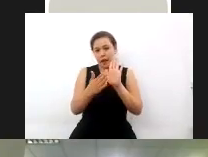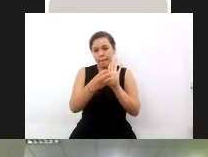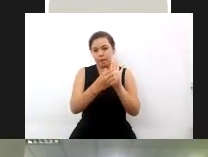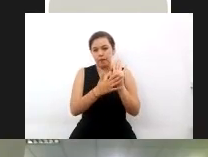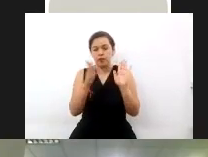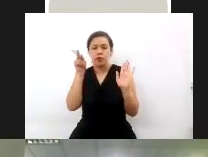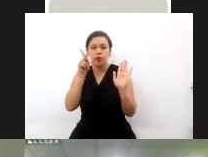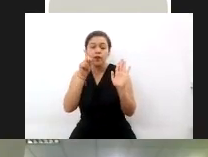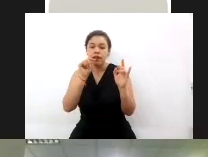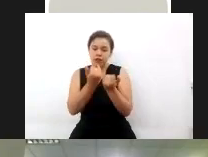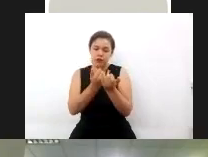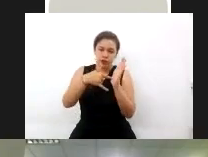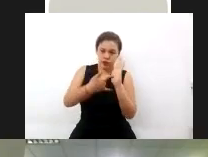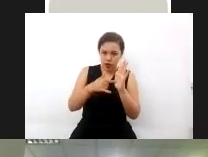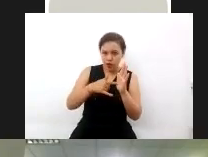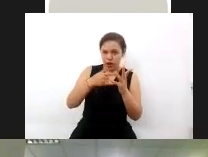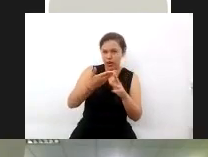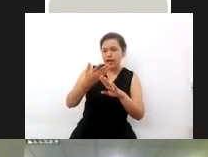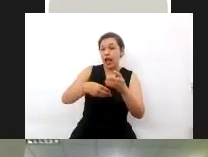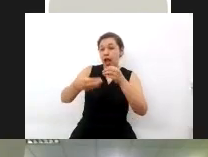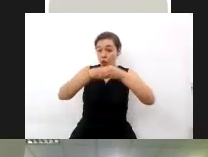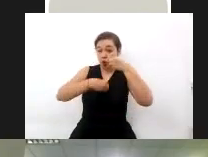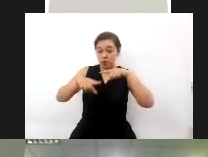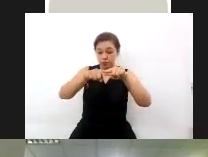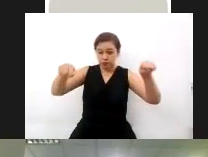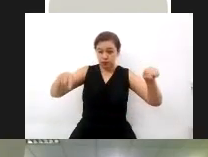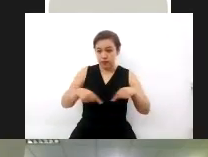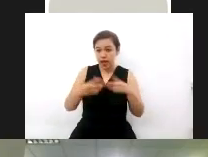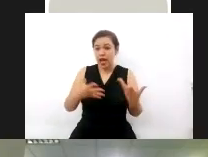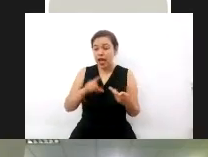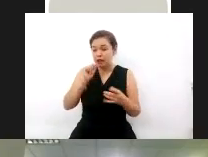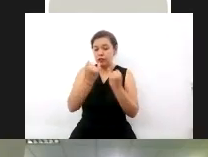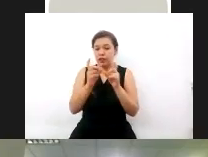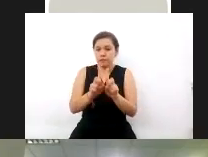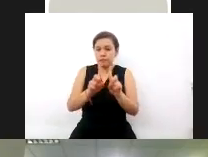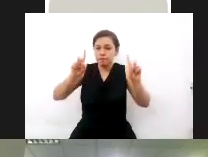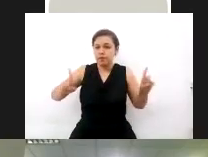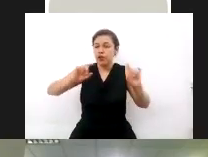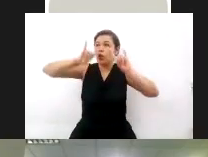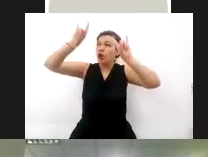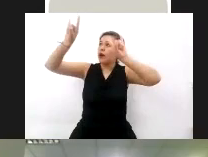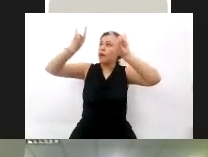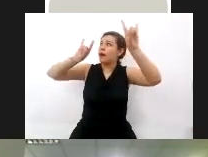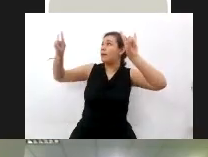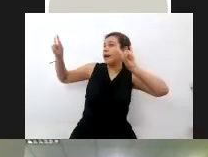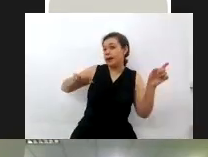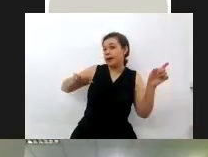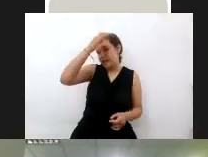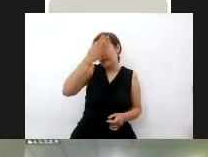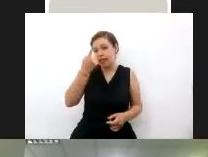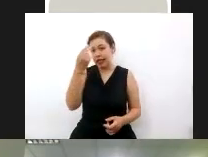hace un momento, y si hay un comedor, pues entonces tener la sana distancia o la señalética que se necesita para